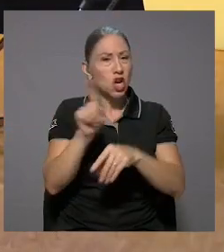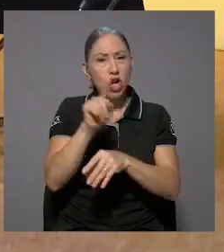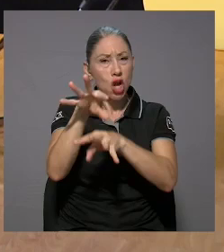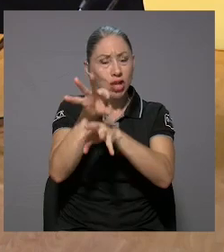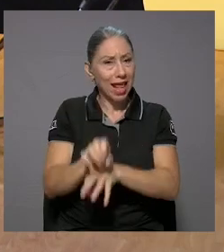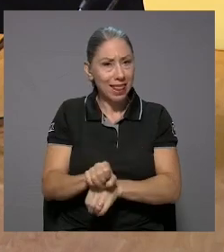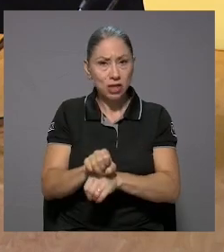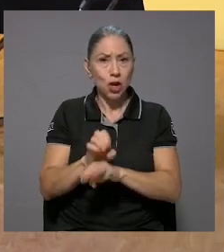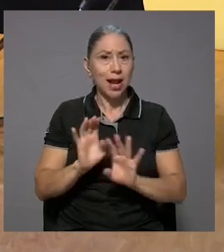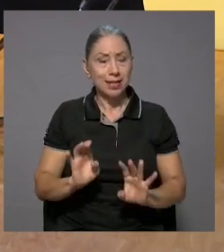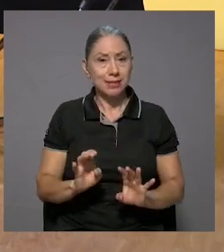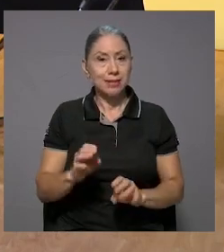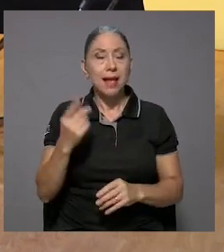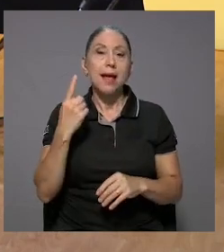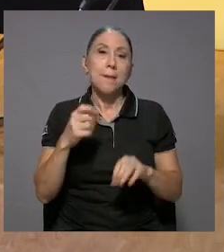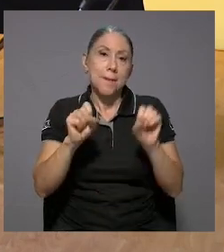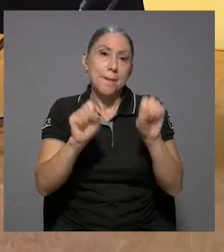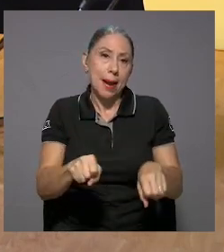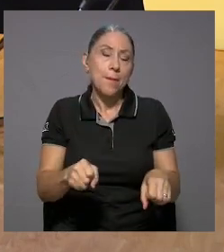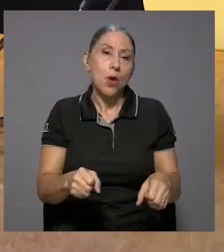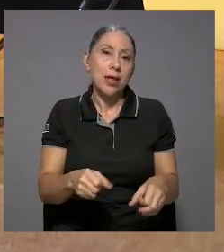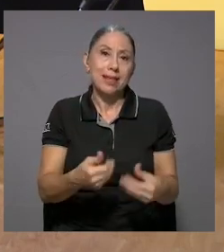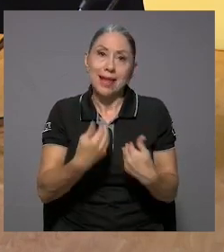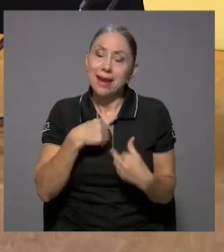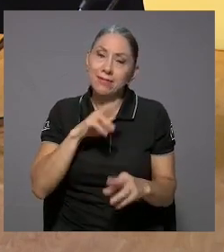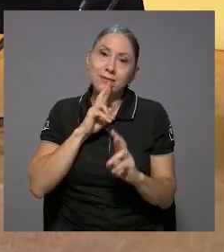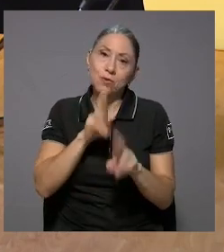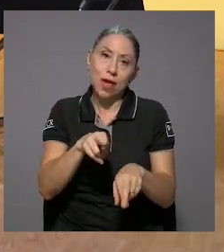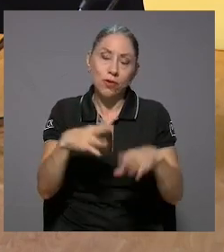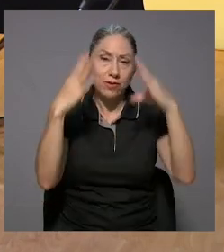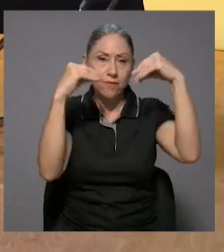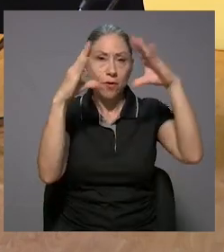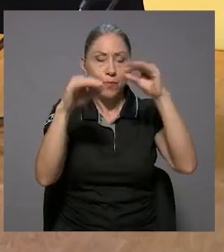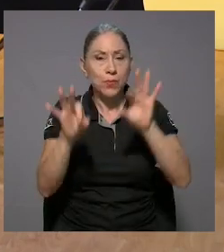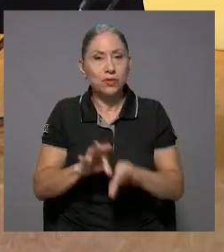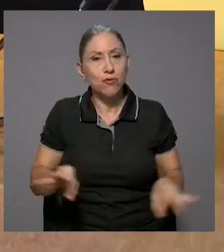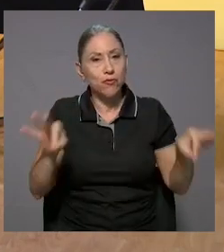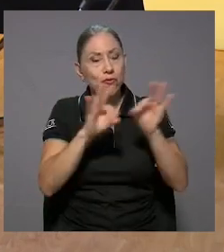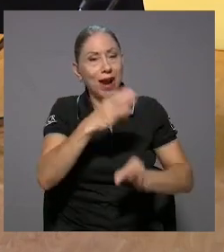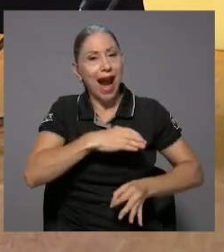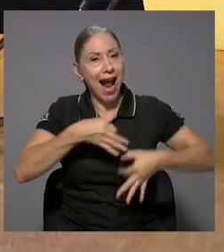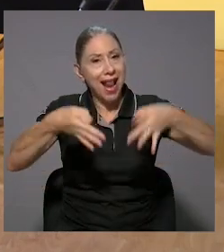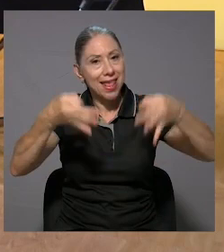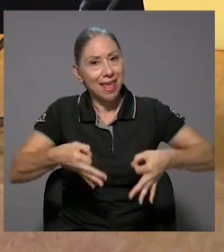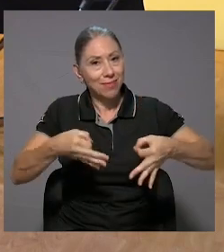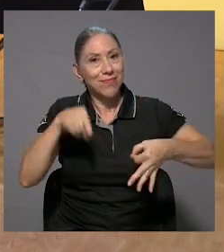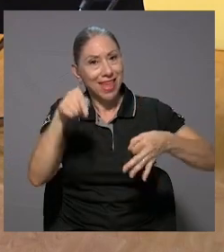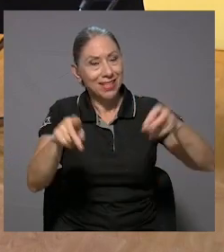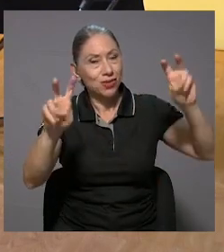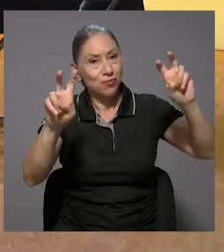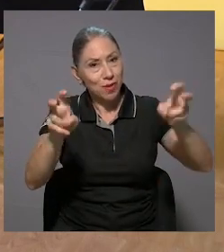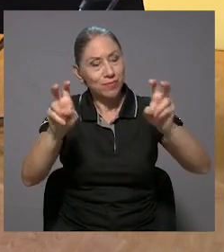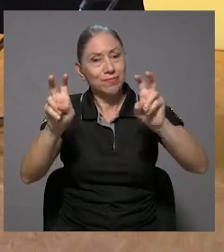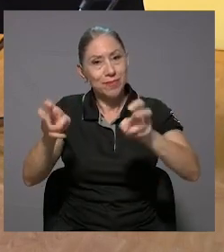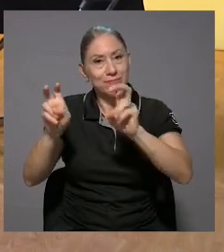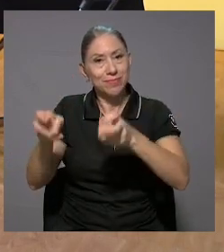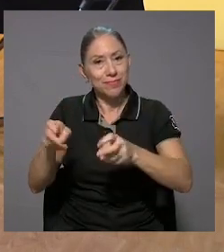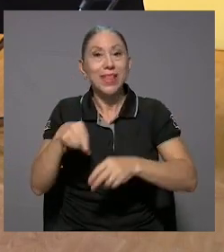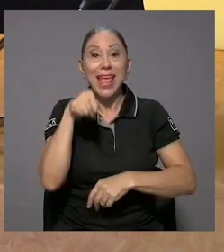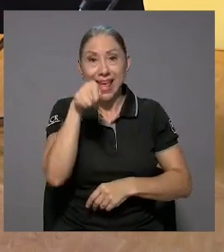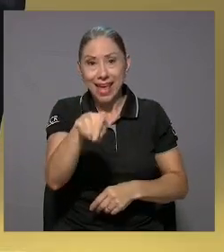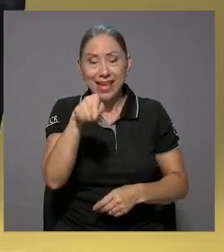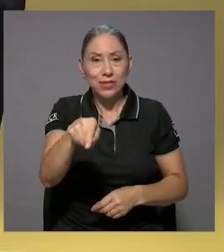no tradicionales que llamamos, para poder obtener información pues relevante y de calidad en esos dominios. Eso es lo que